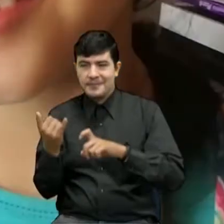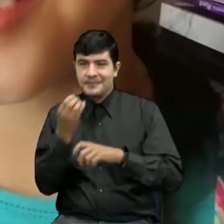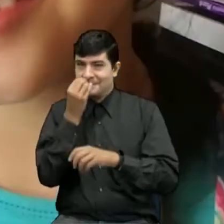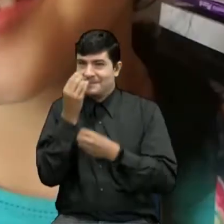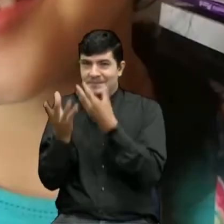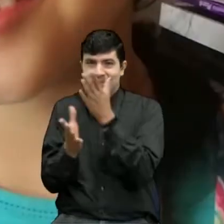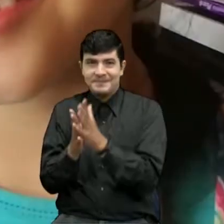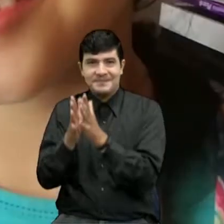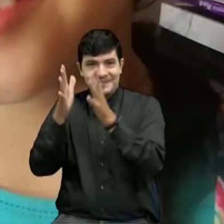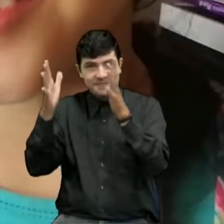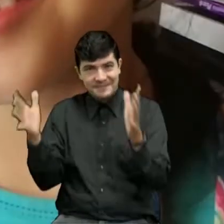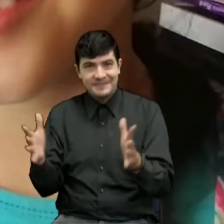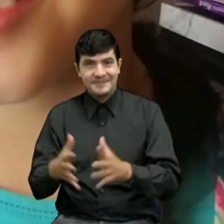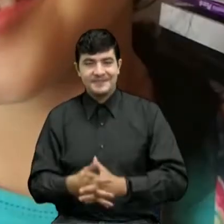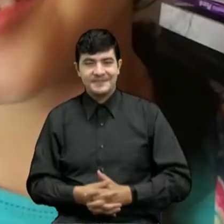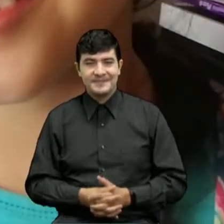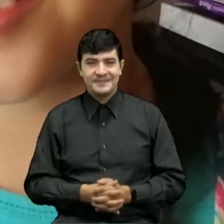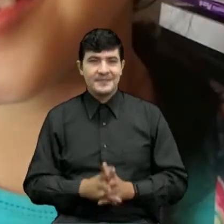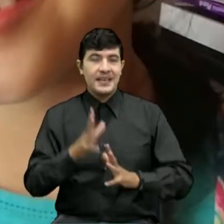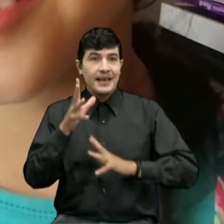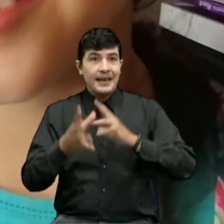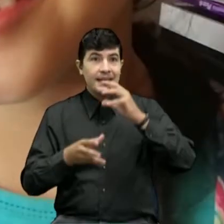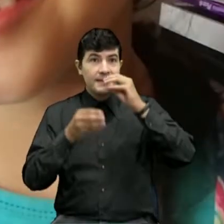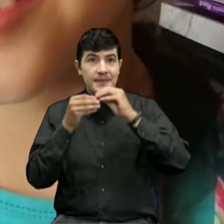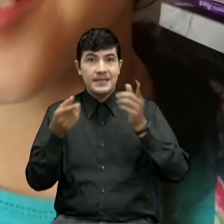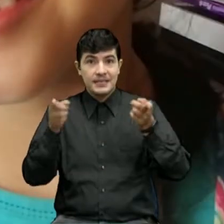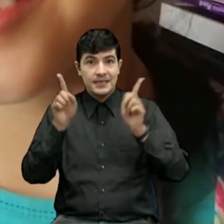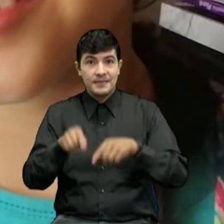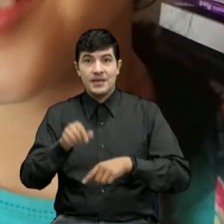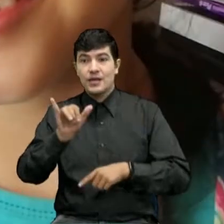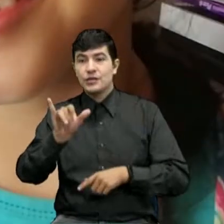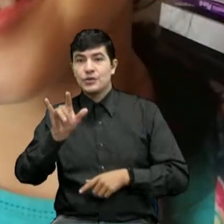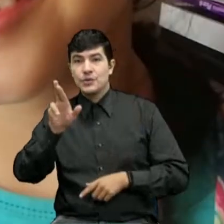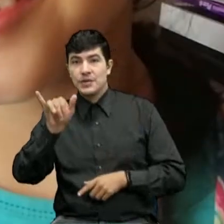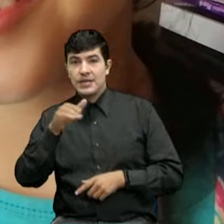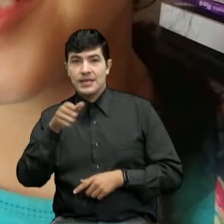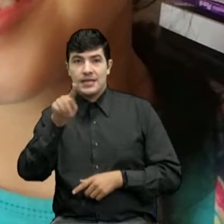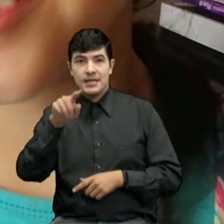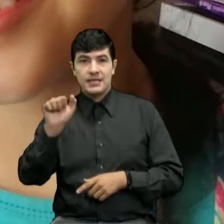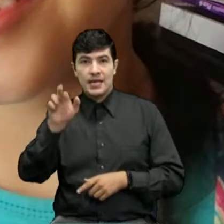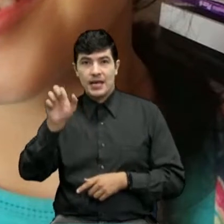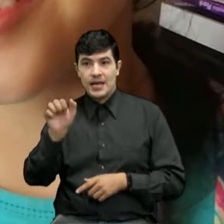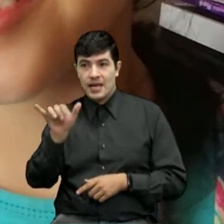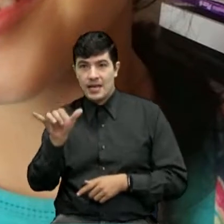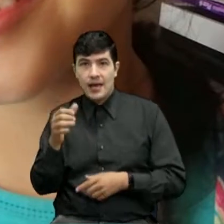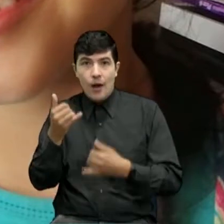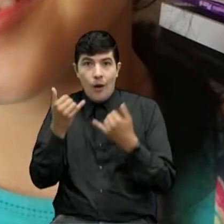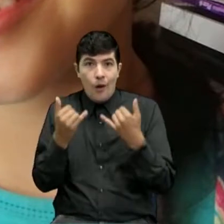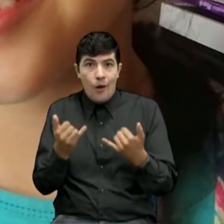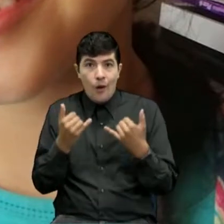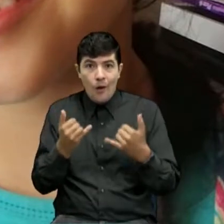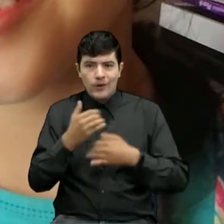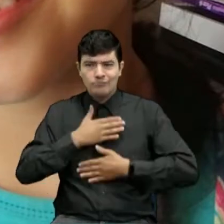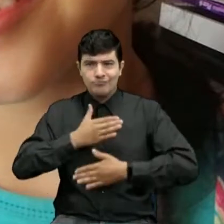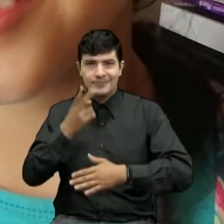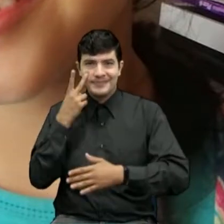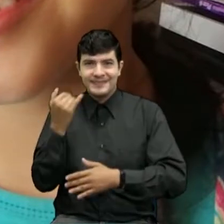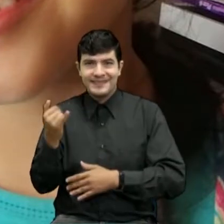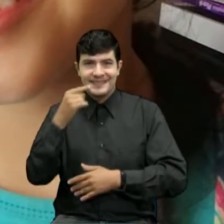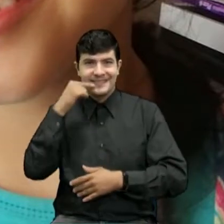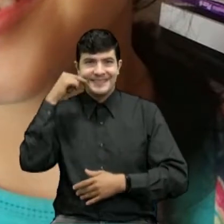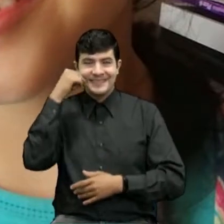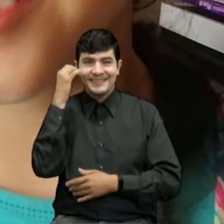beso grandote para ellos. Igualmente a Yuri Sadai, que hoy nos está saludando. Mire esa sonrisa